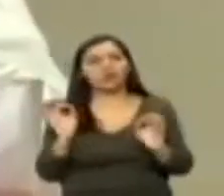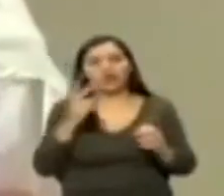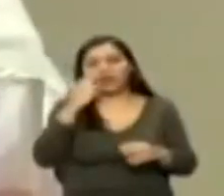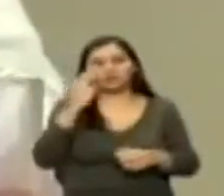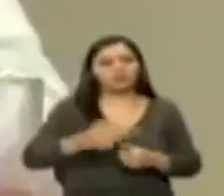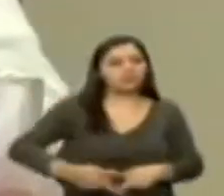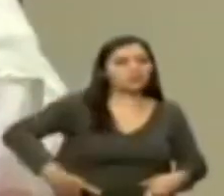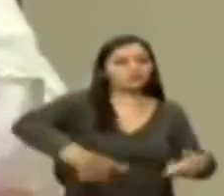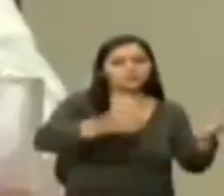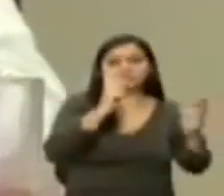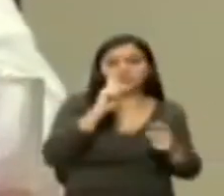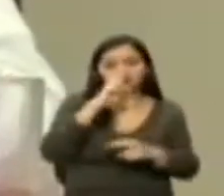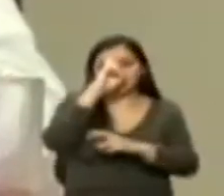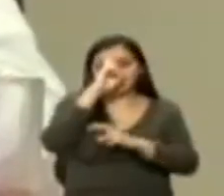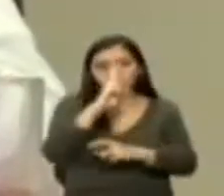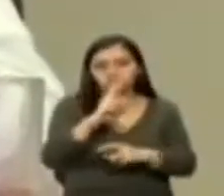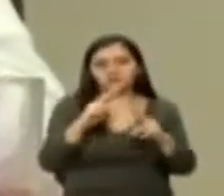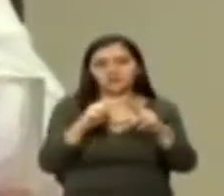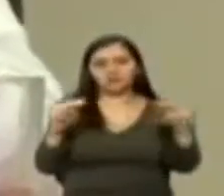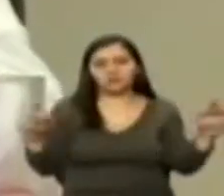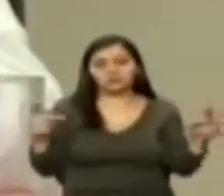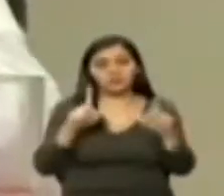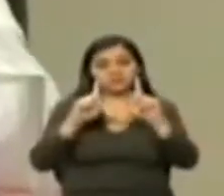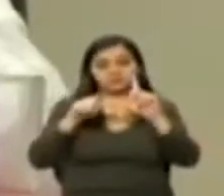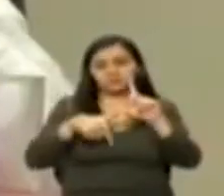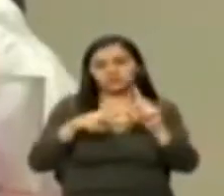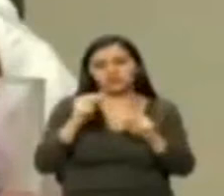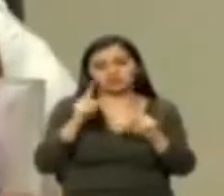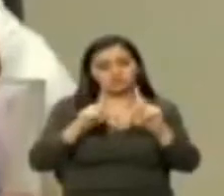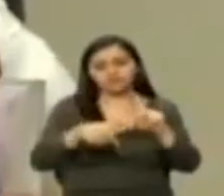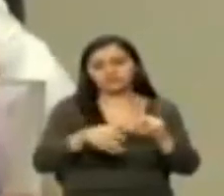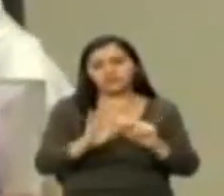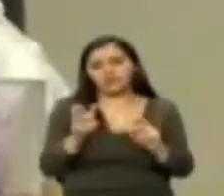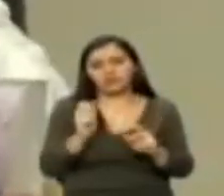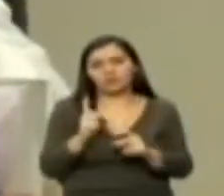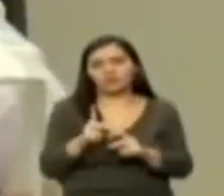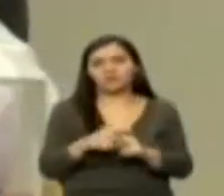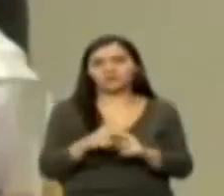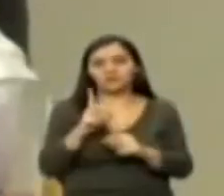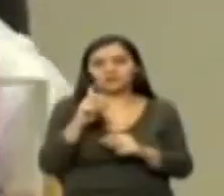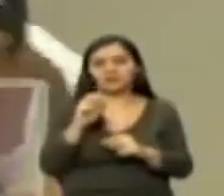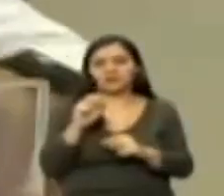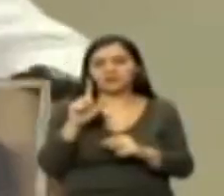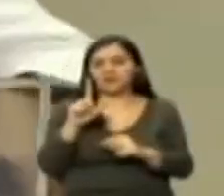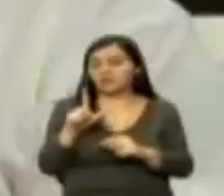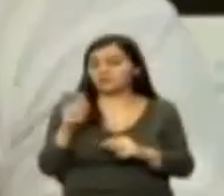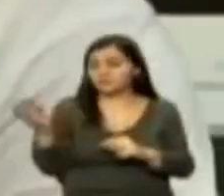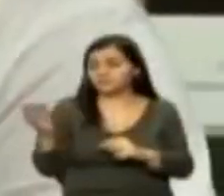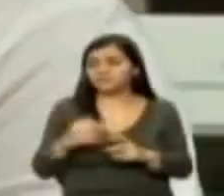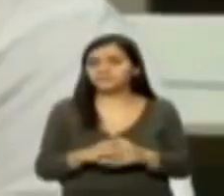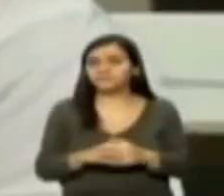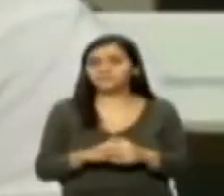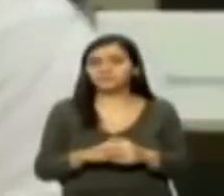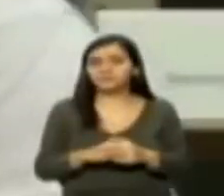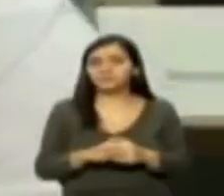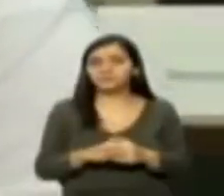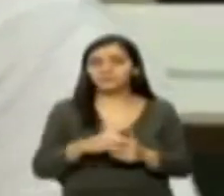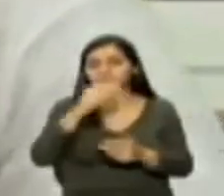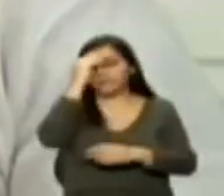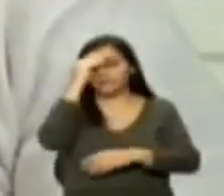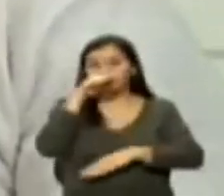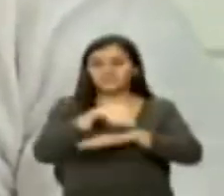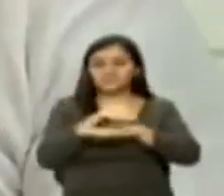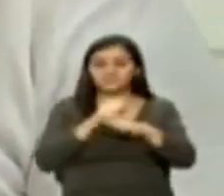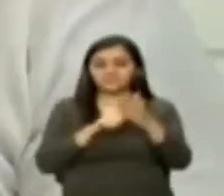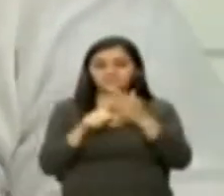se le ha pedido que respete estándares ambientales y este señor no le da la gana de hacerlo. Daniel, nuestro ministro de Ambiente. Buenas tardes, señor presidente, a